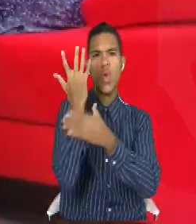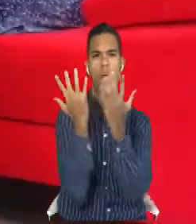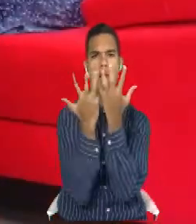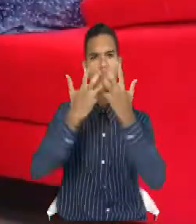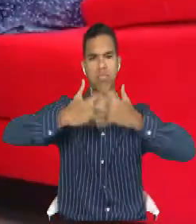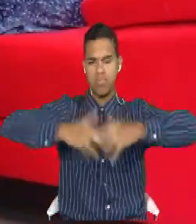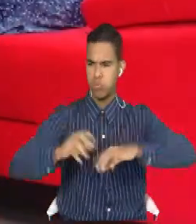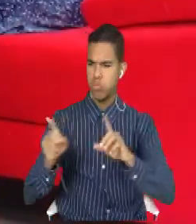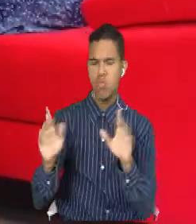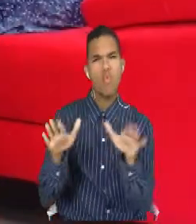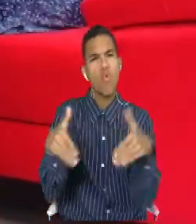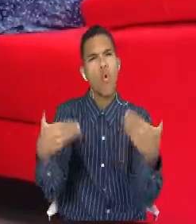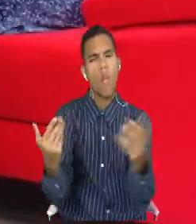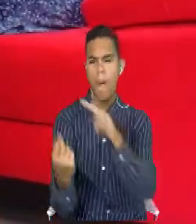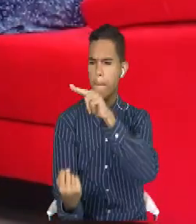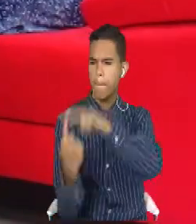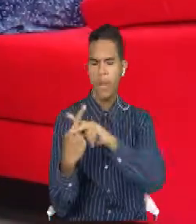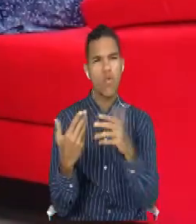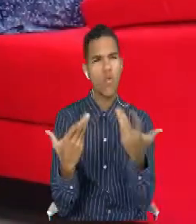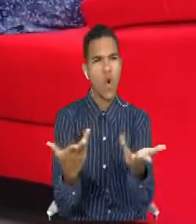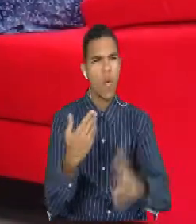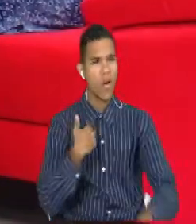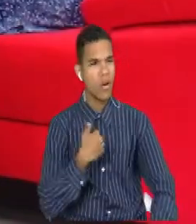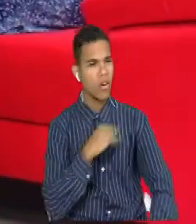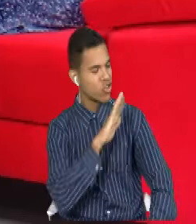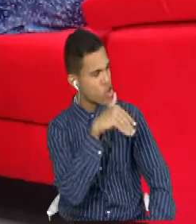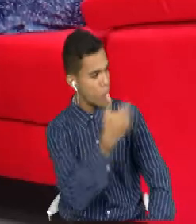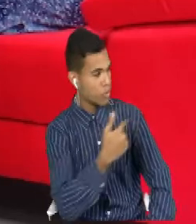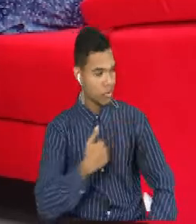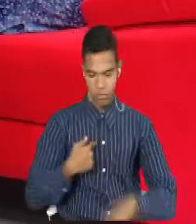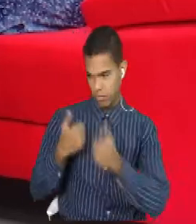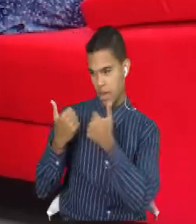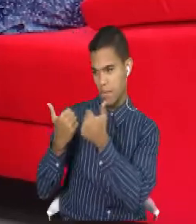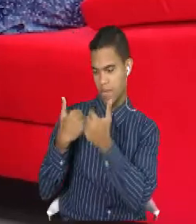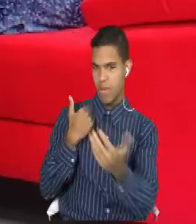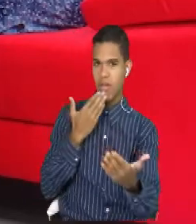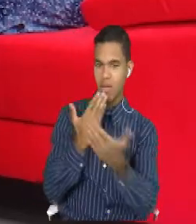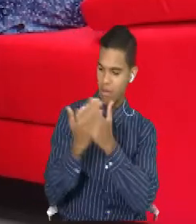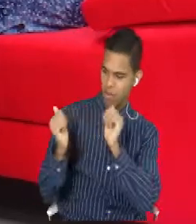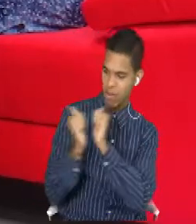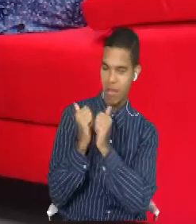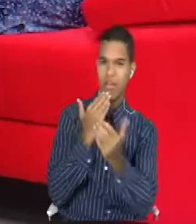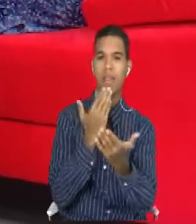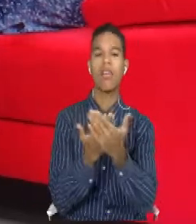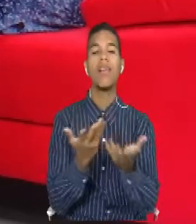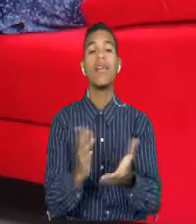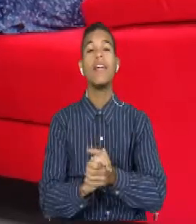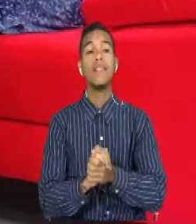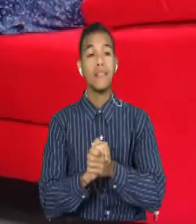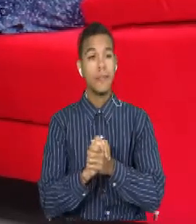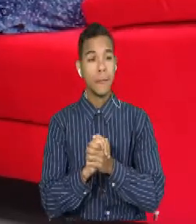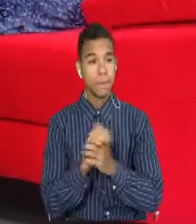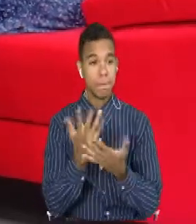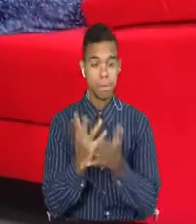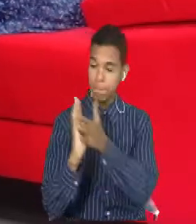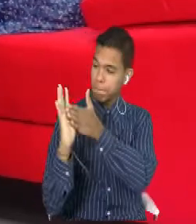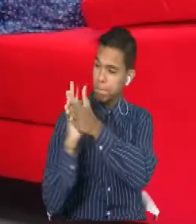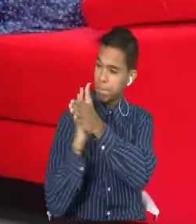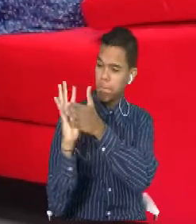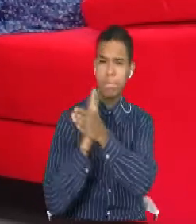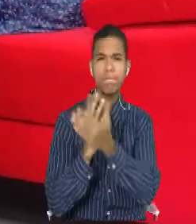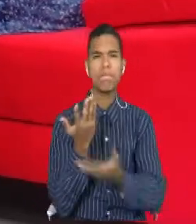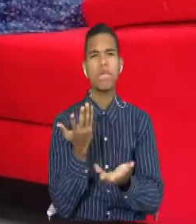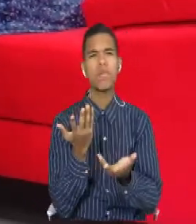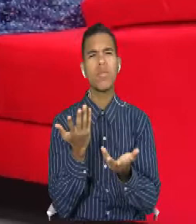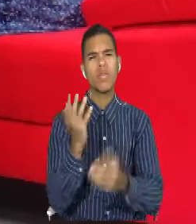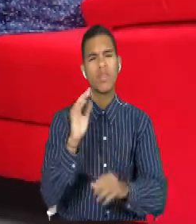días, ¿cómo están? Bueno, gracias a Dios, muy bien y muy feliz de tenerte aquí con nosotras. Vale. Bueno, Ángela, cuéntenos un poco, ¿nace